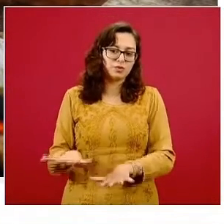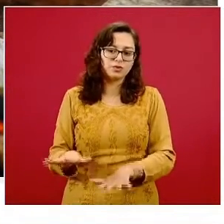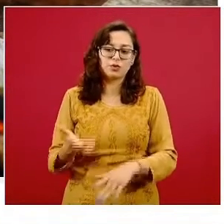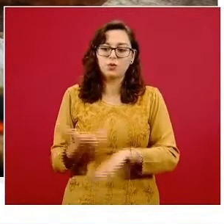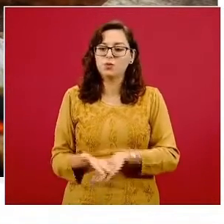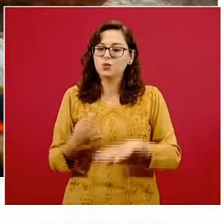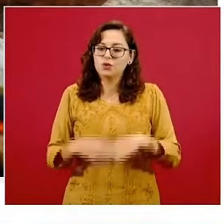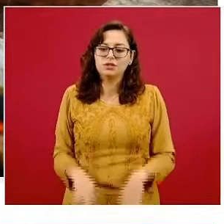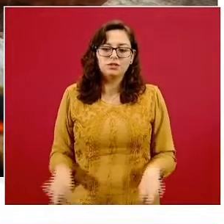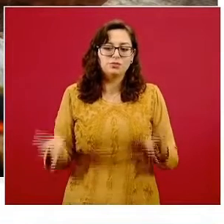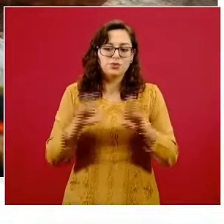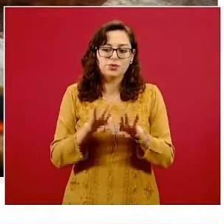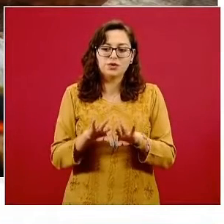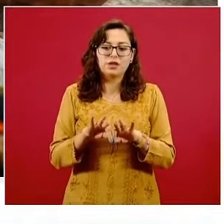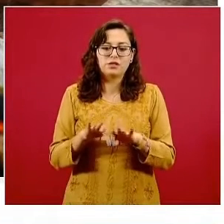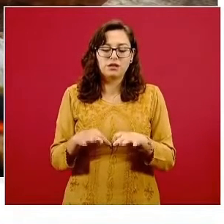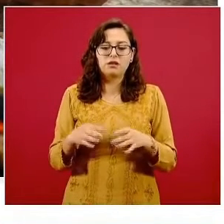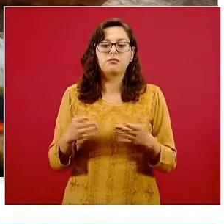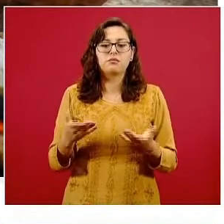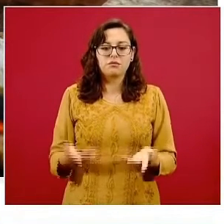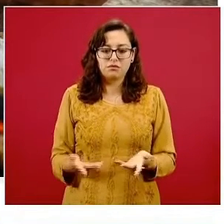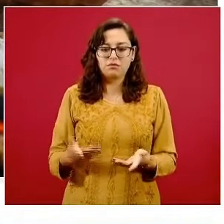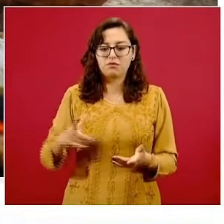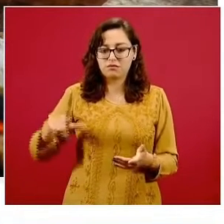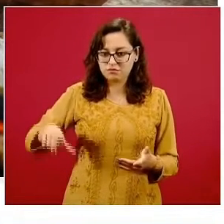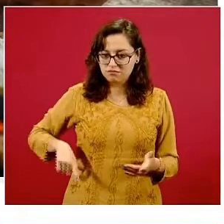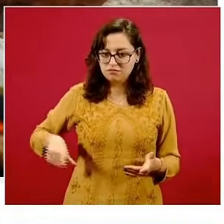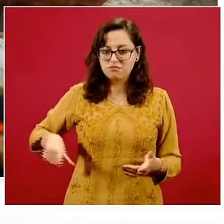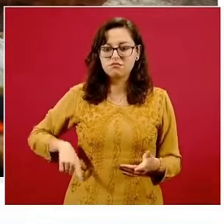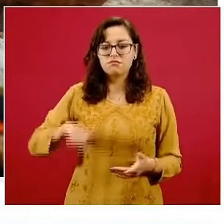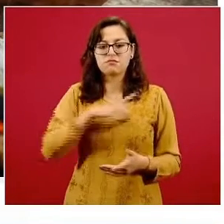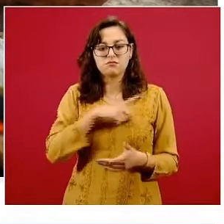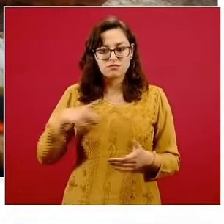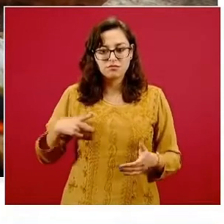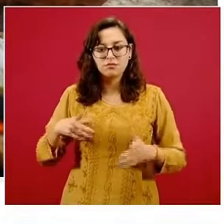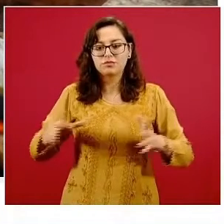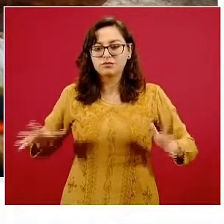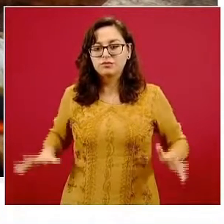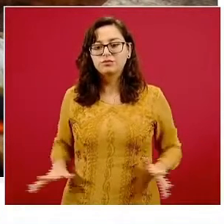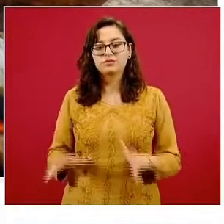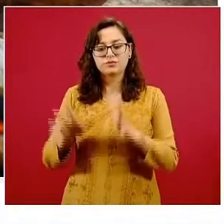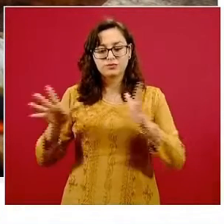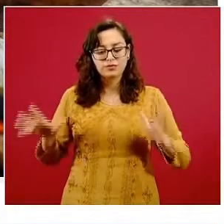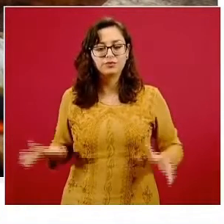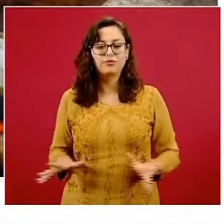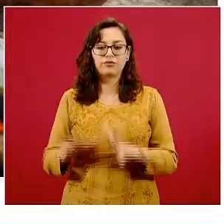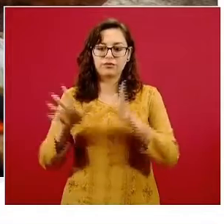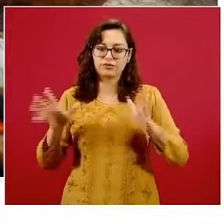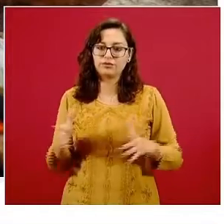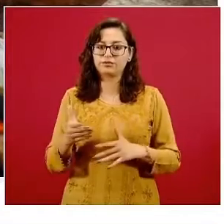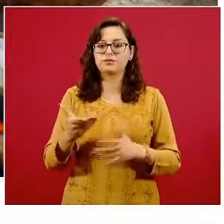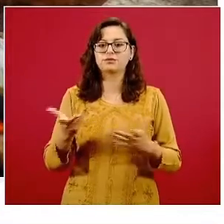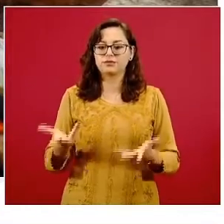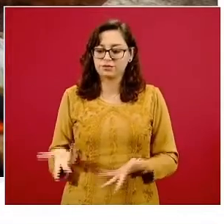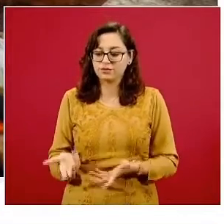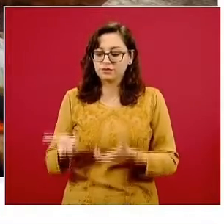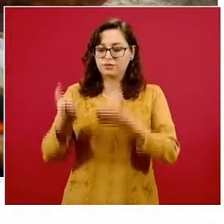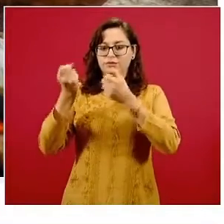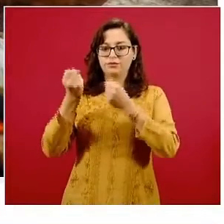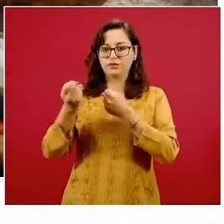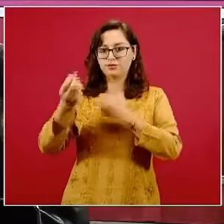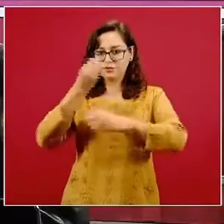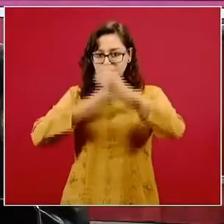hacer todo lo que sea posible, y desde el gobierno hay muchas iniciativas para fomentar la recuperación de